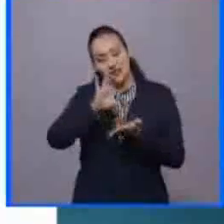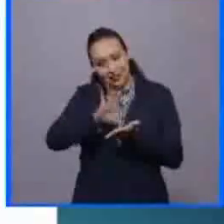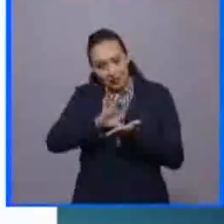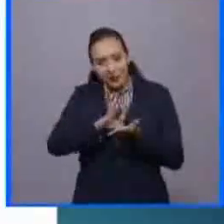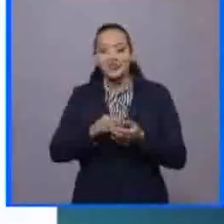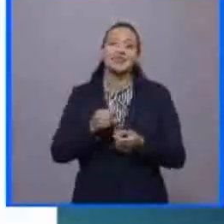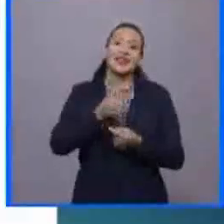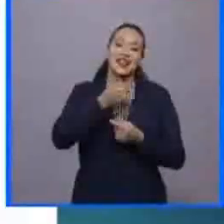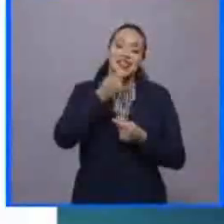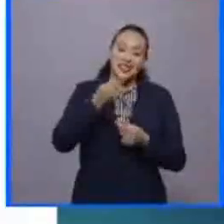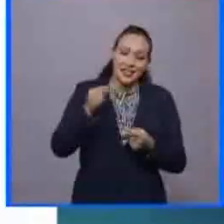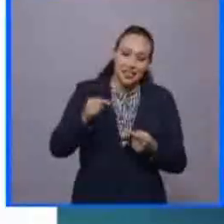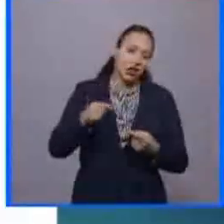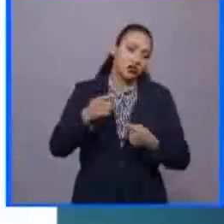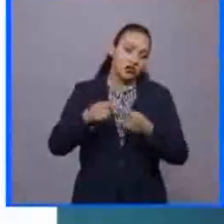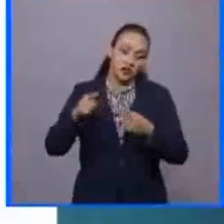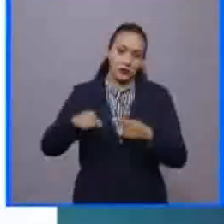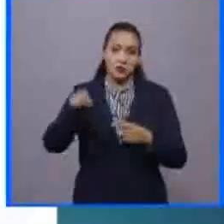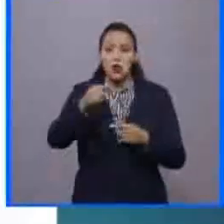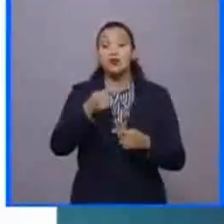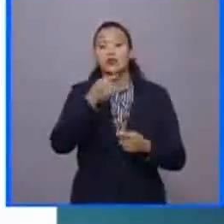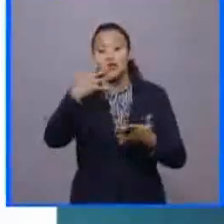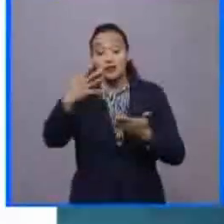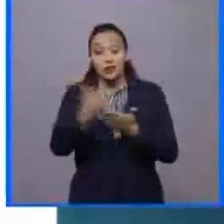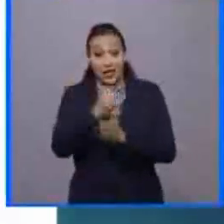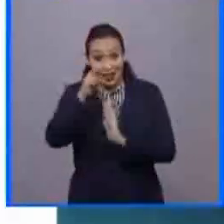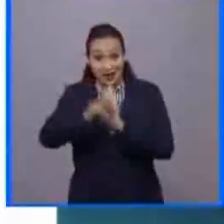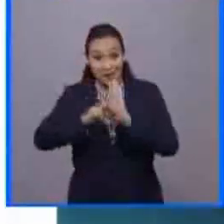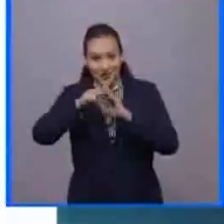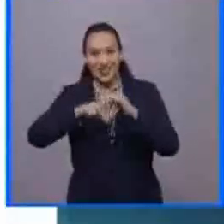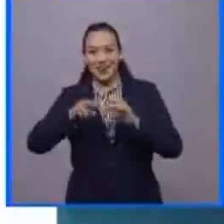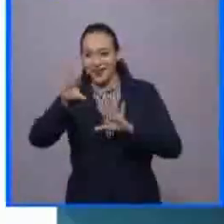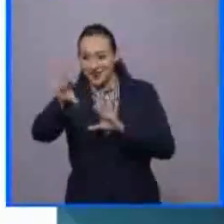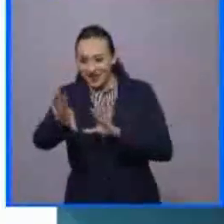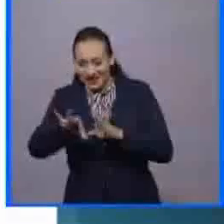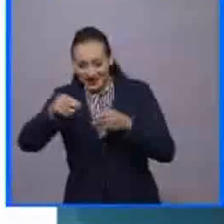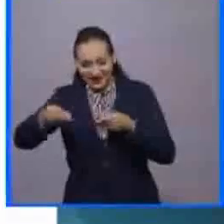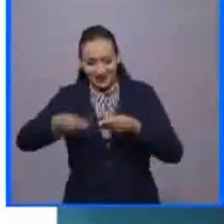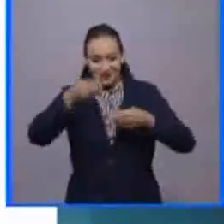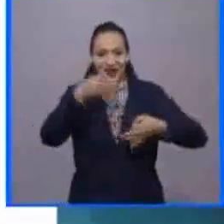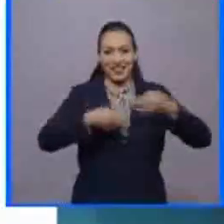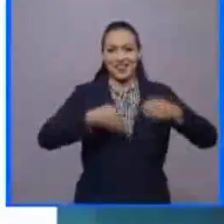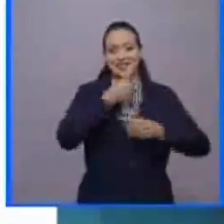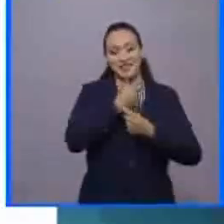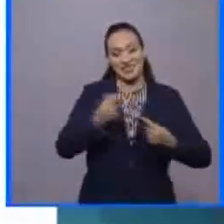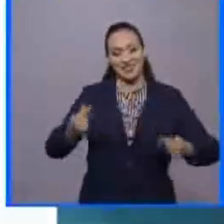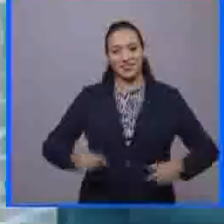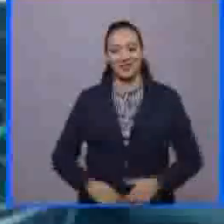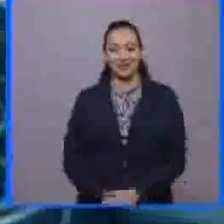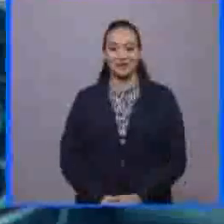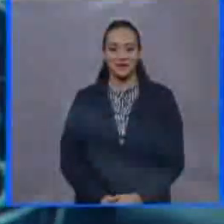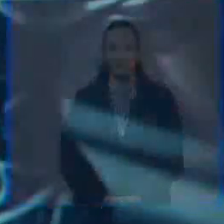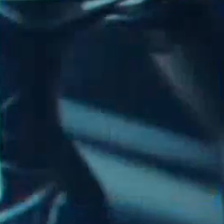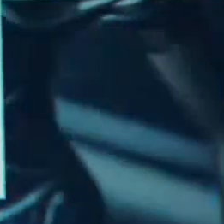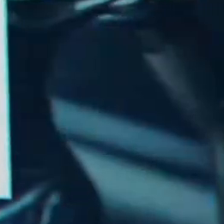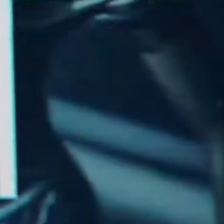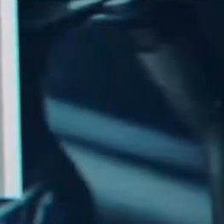Los ganadores serán parte del concurso para integrar el Tribunal Electoral Infantil.